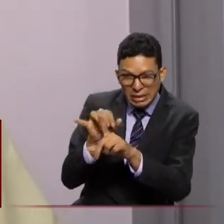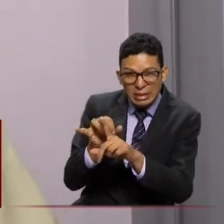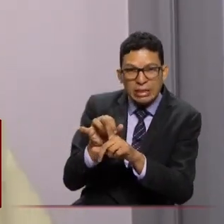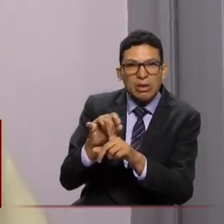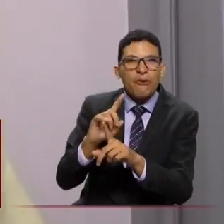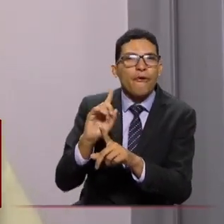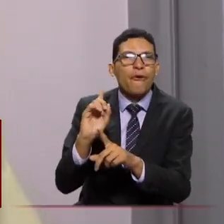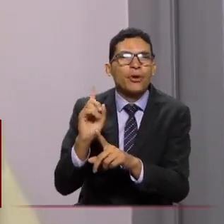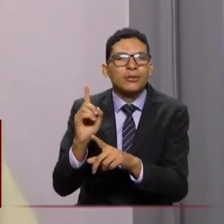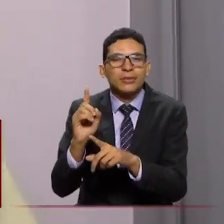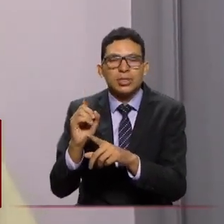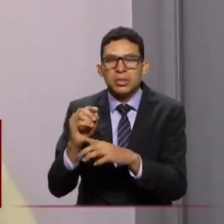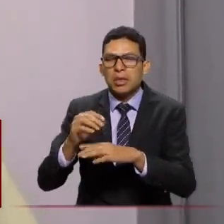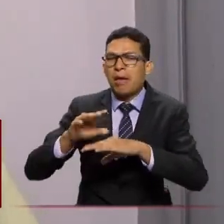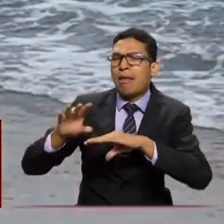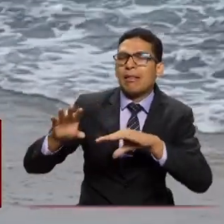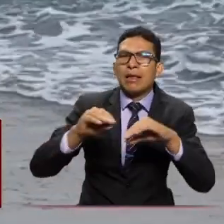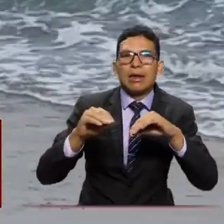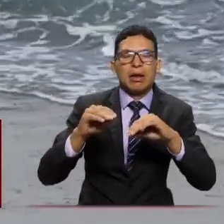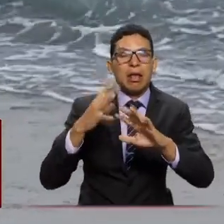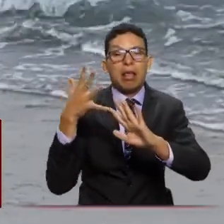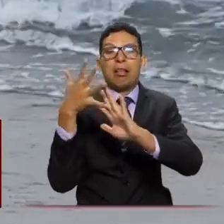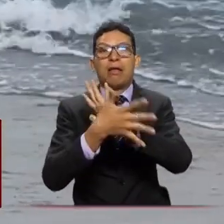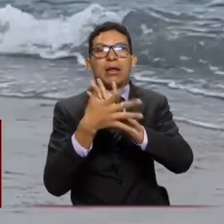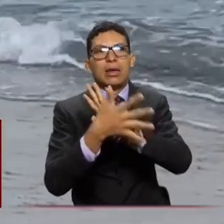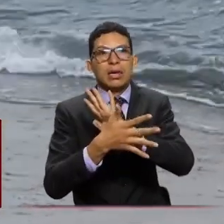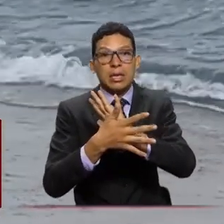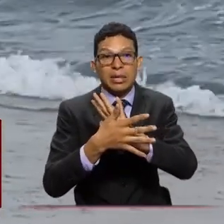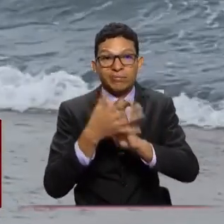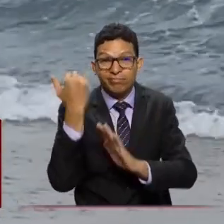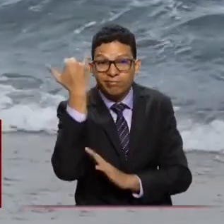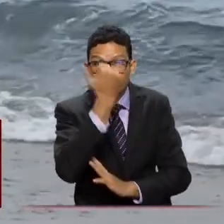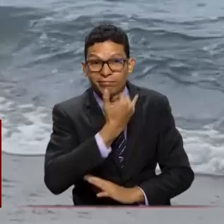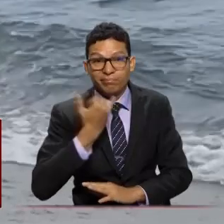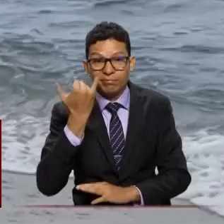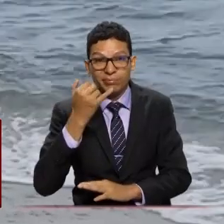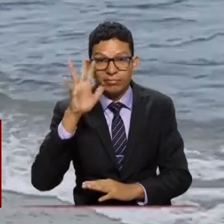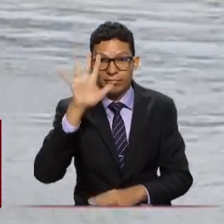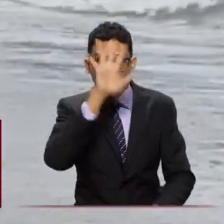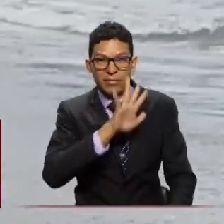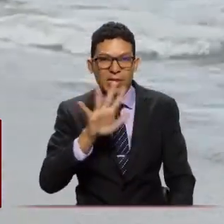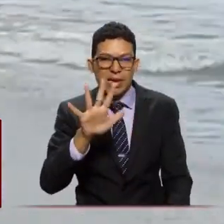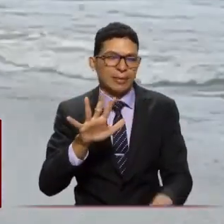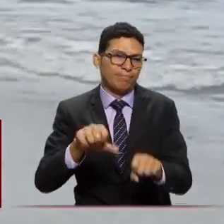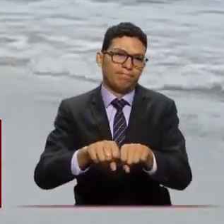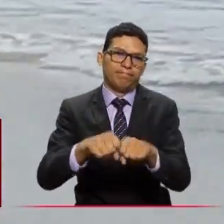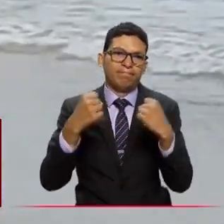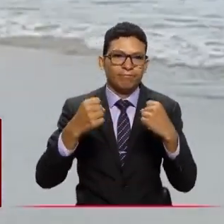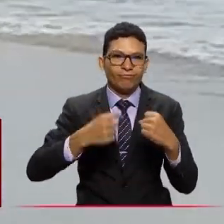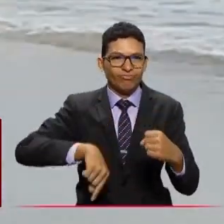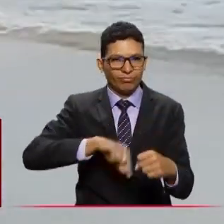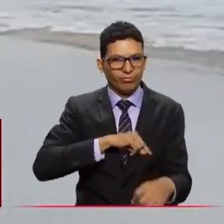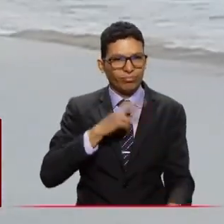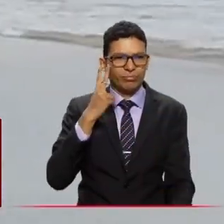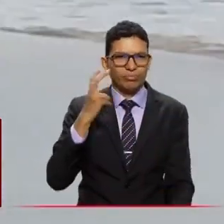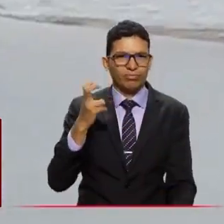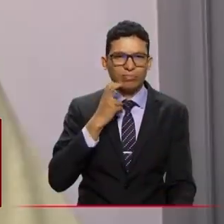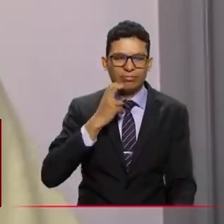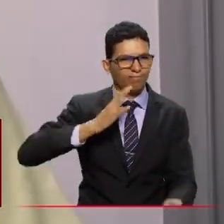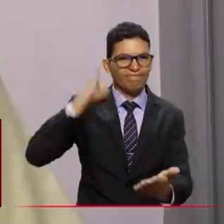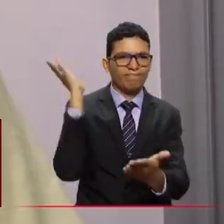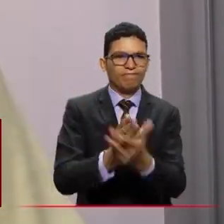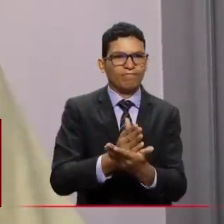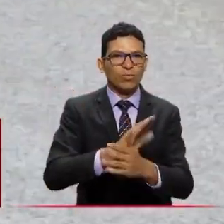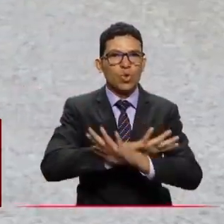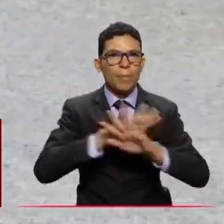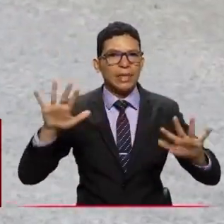que terminan dañando la imagen del departamento. Y sí creemos que como chocuanos es tiempo de que no permitamos que este